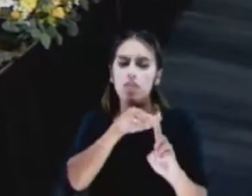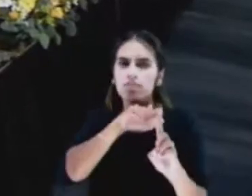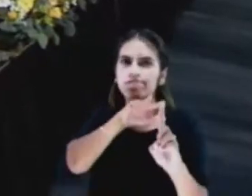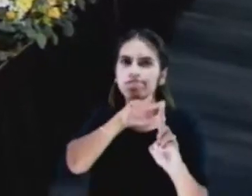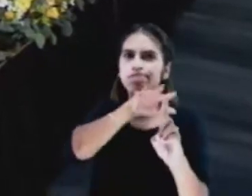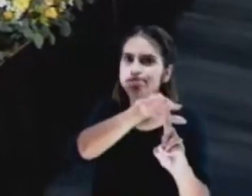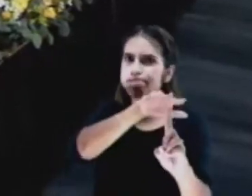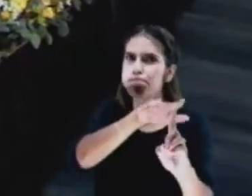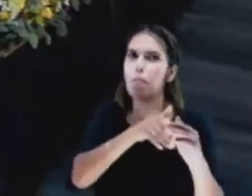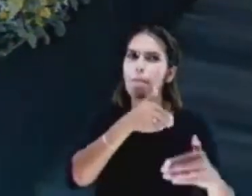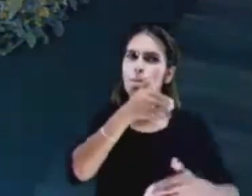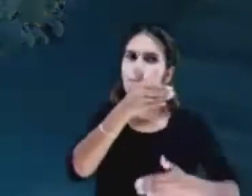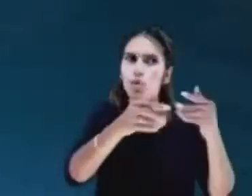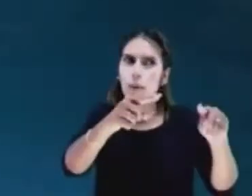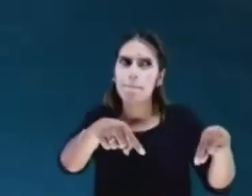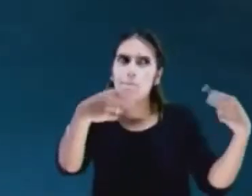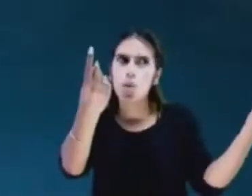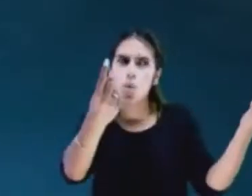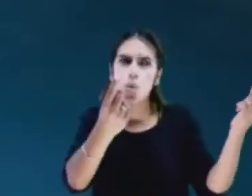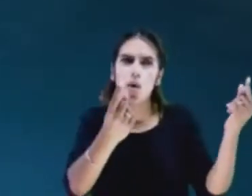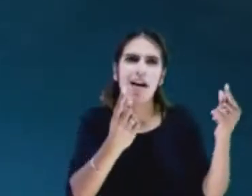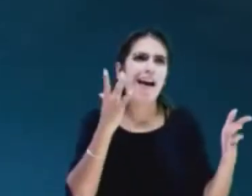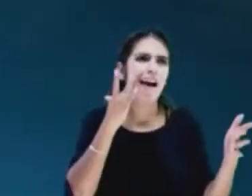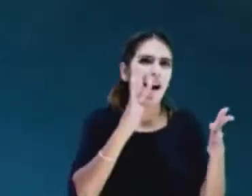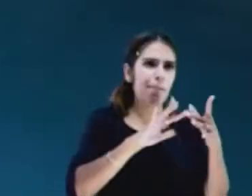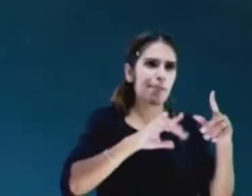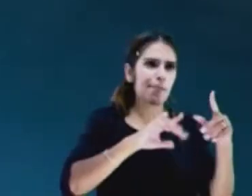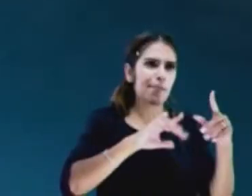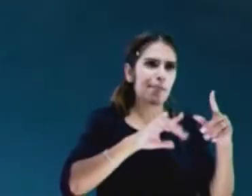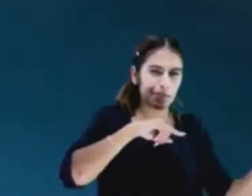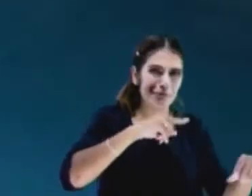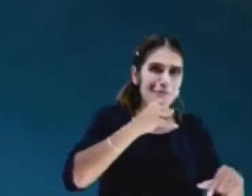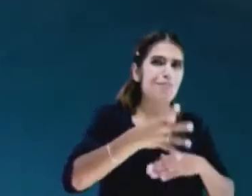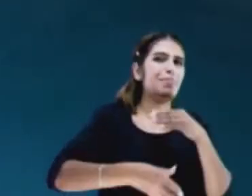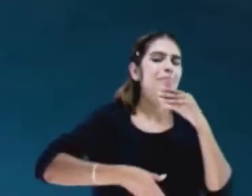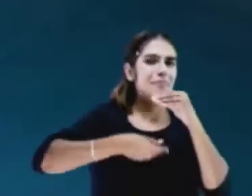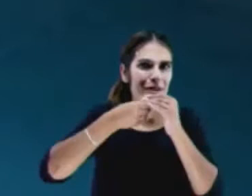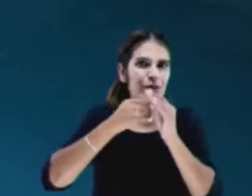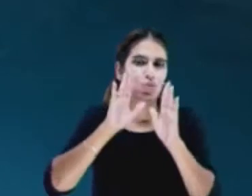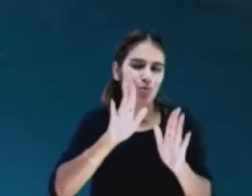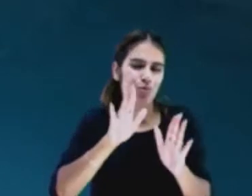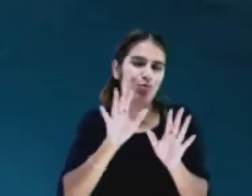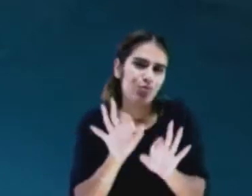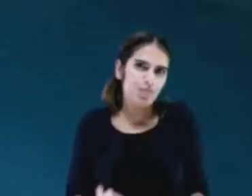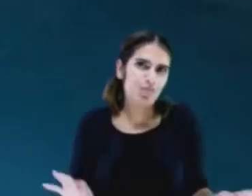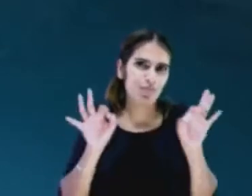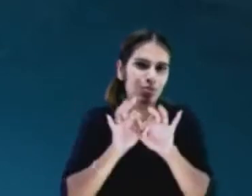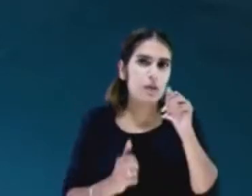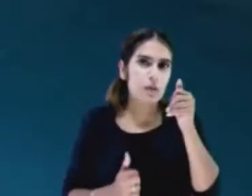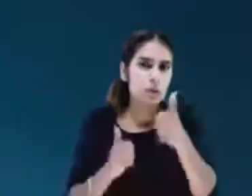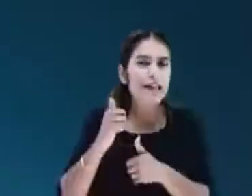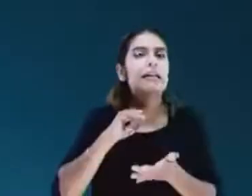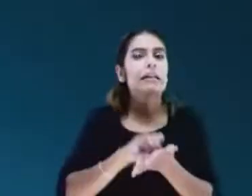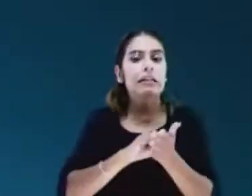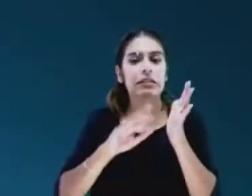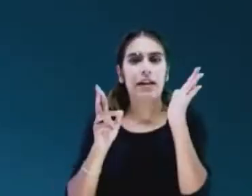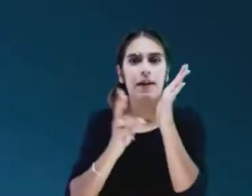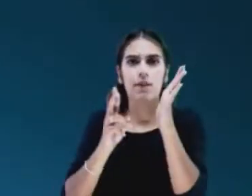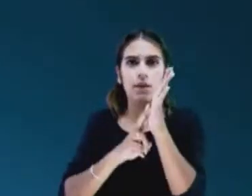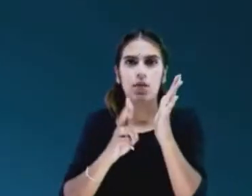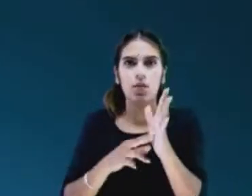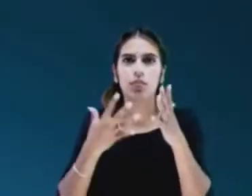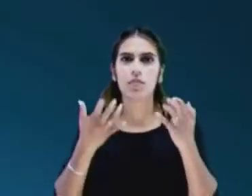administrativos y de su importancia que creemos y eso es lo que buscamos con la reforma consolidar la función